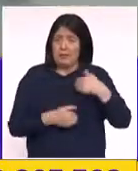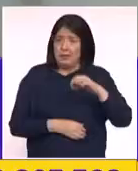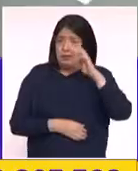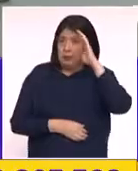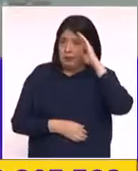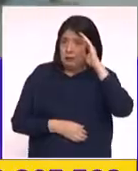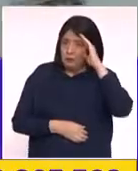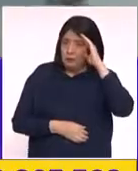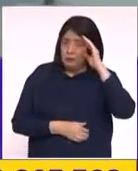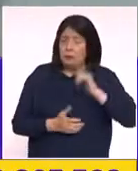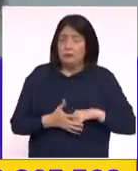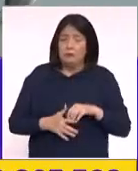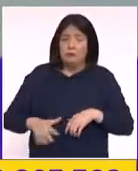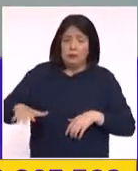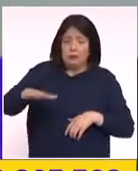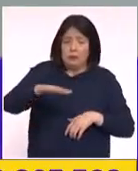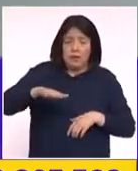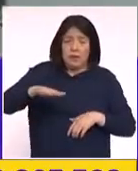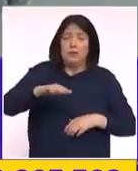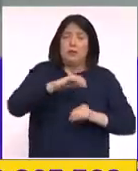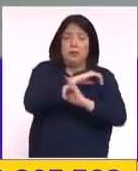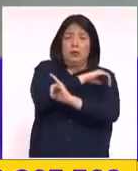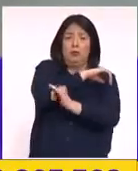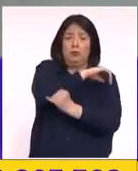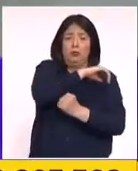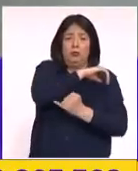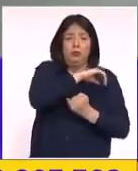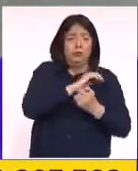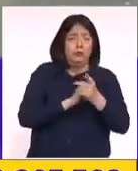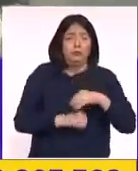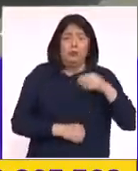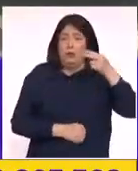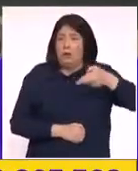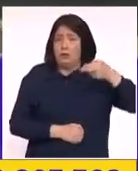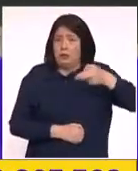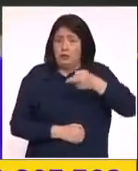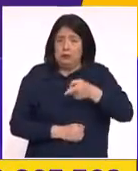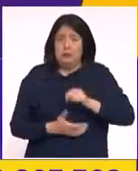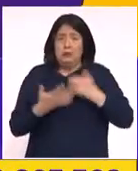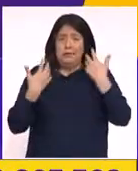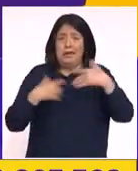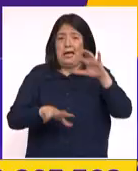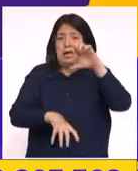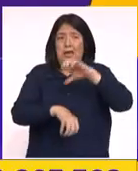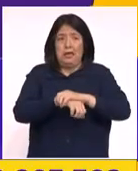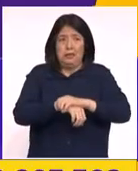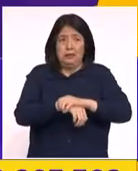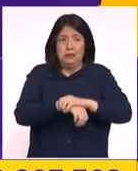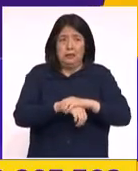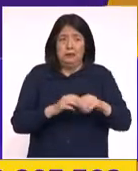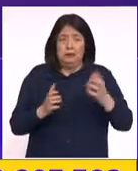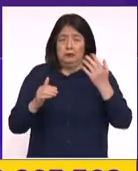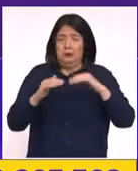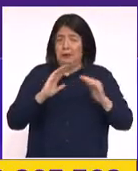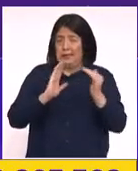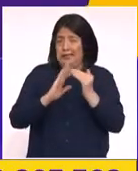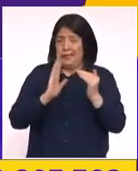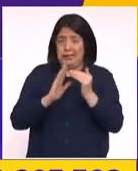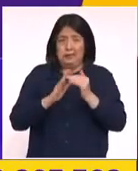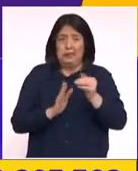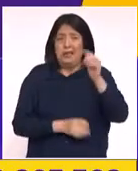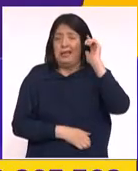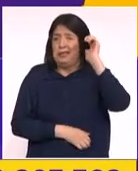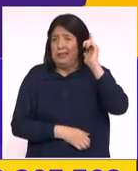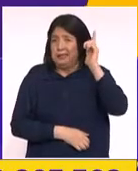de la macroregión de Junín, Huancayo, ha capturado en un domicilio al cabecilla de